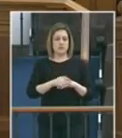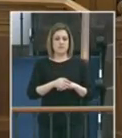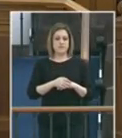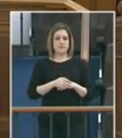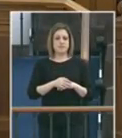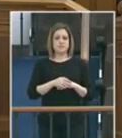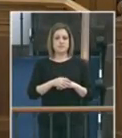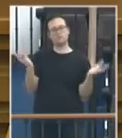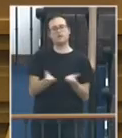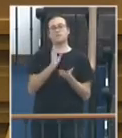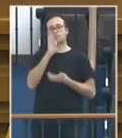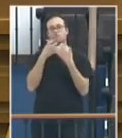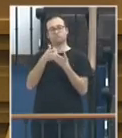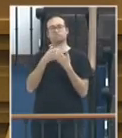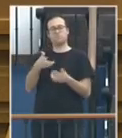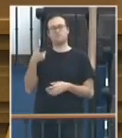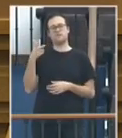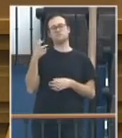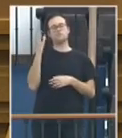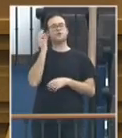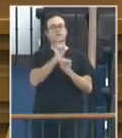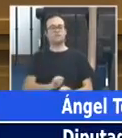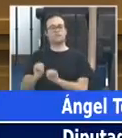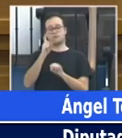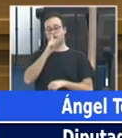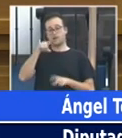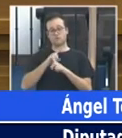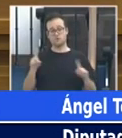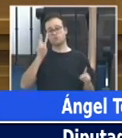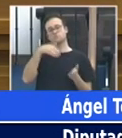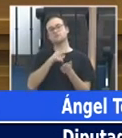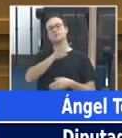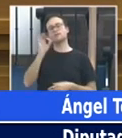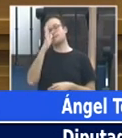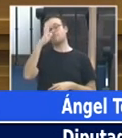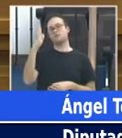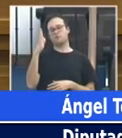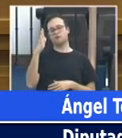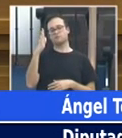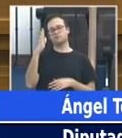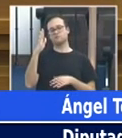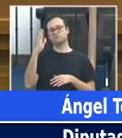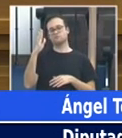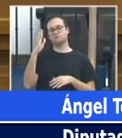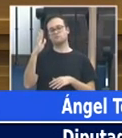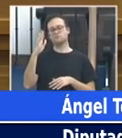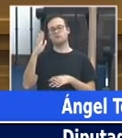la discriminación. Este año 2020 se cumplen 25 años desde que la Plataforma de Acción de